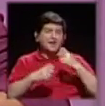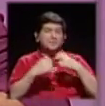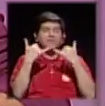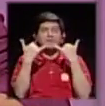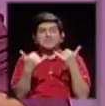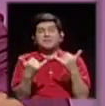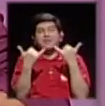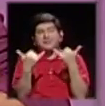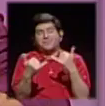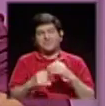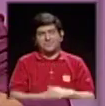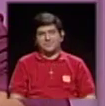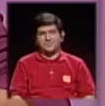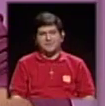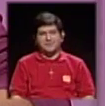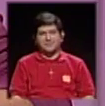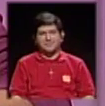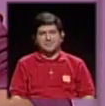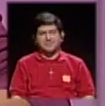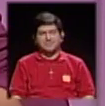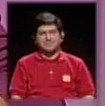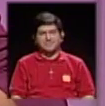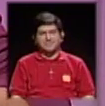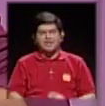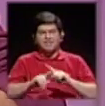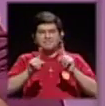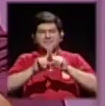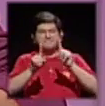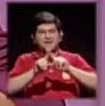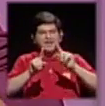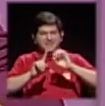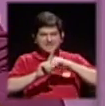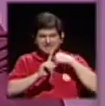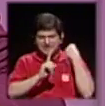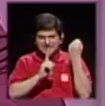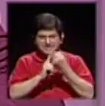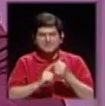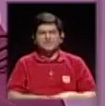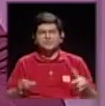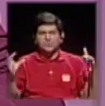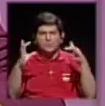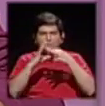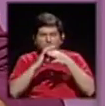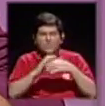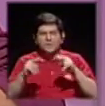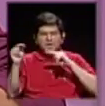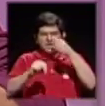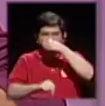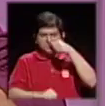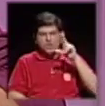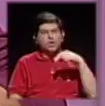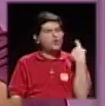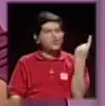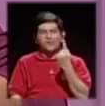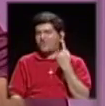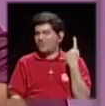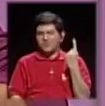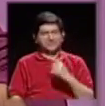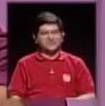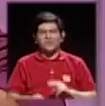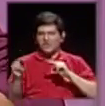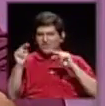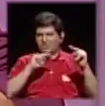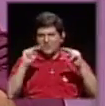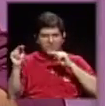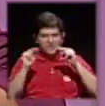ahora hay muchas dimensiones cruzadas con el narcotráfico, ¿no? No es solamente el